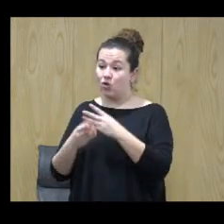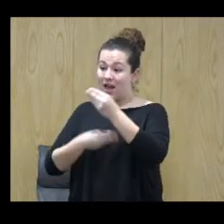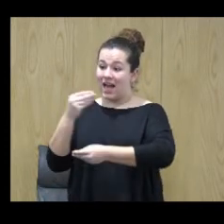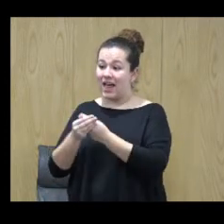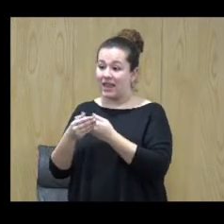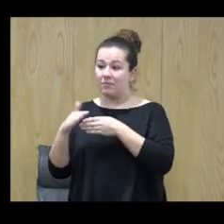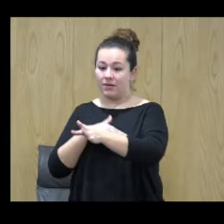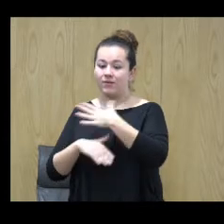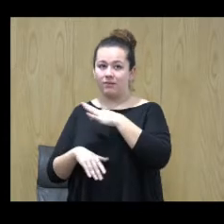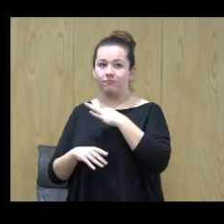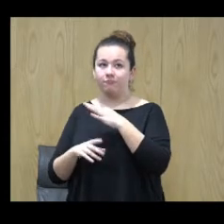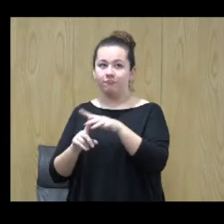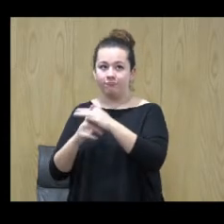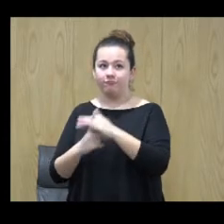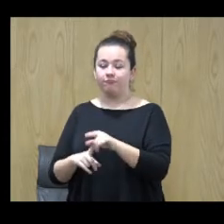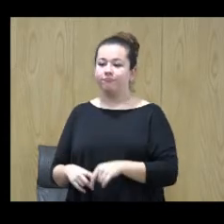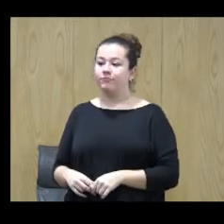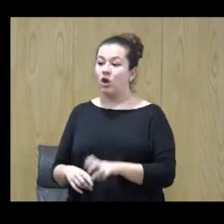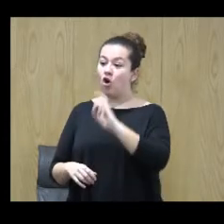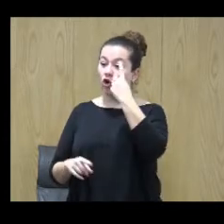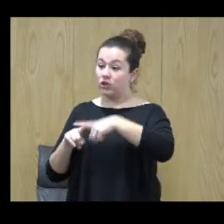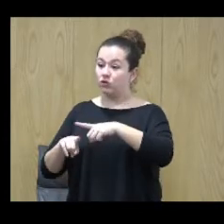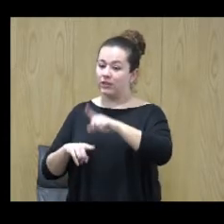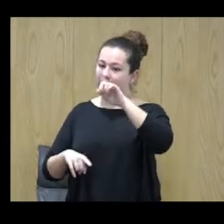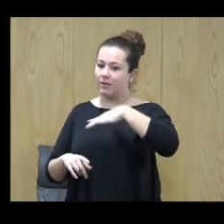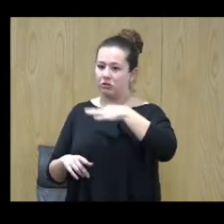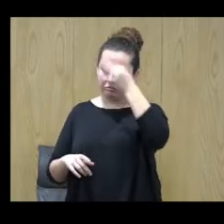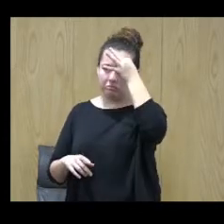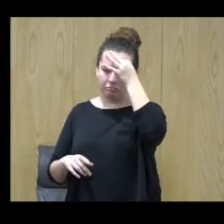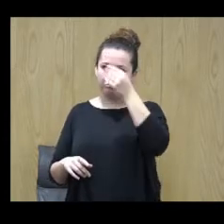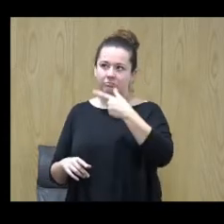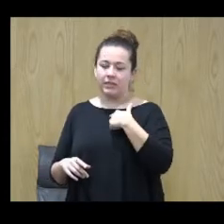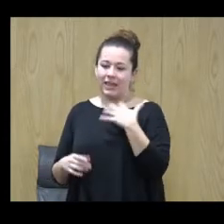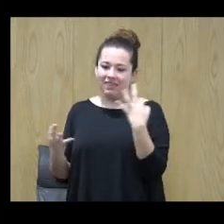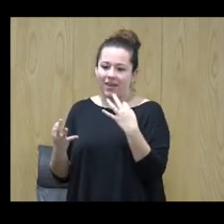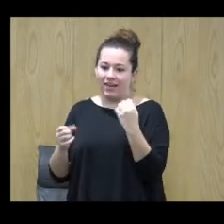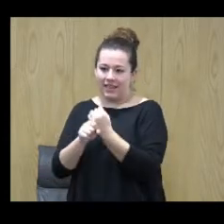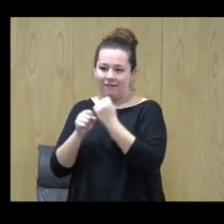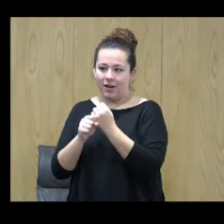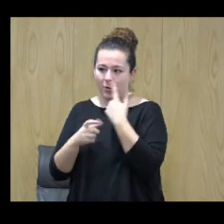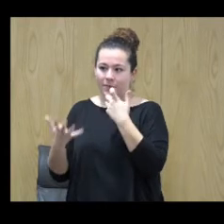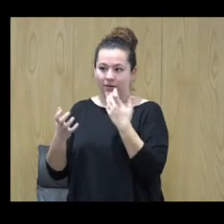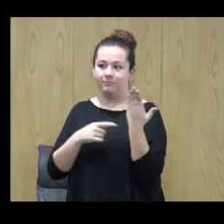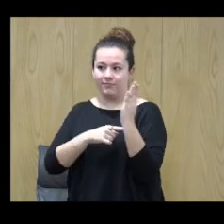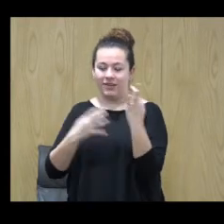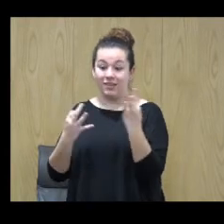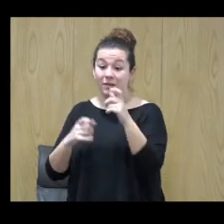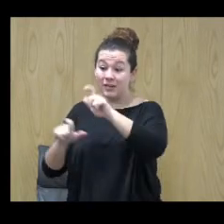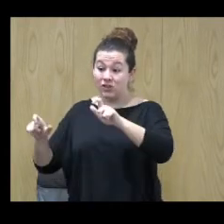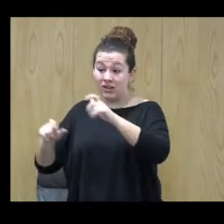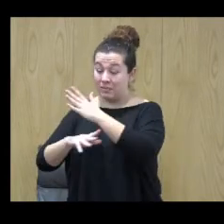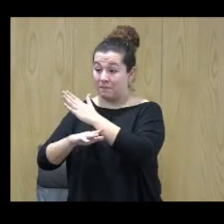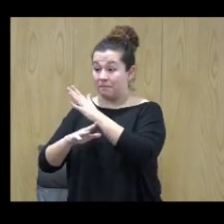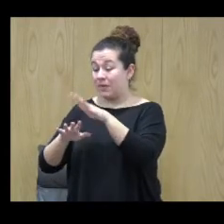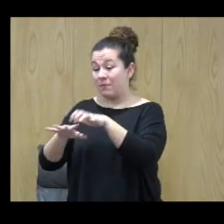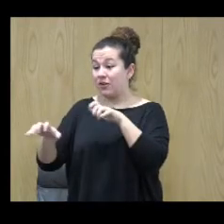lectura. Hay otra cosa que también yo creo que resaltaría en este trabajo y es que la participación de las personas con discapacidad